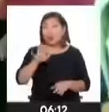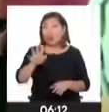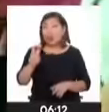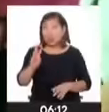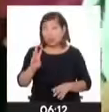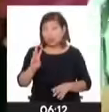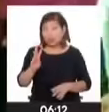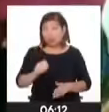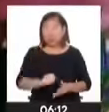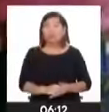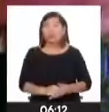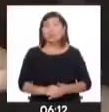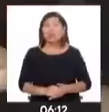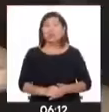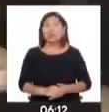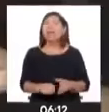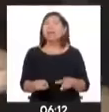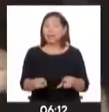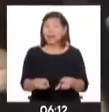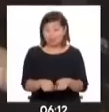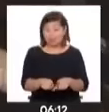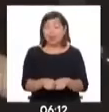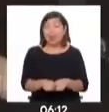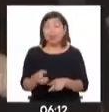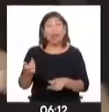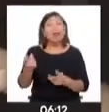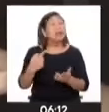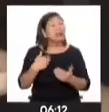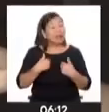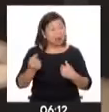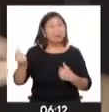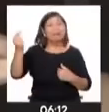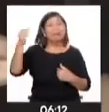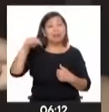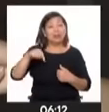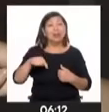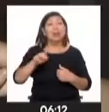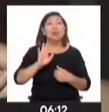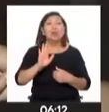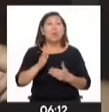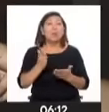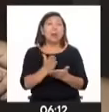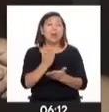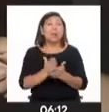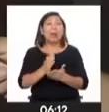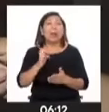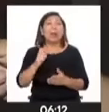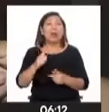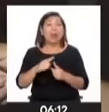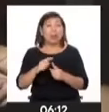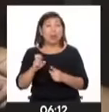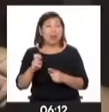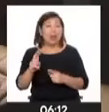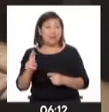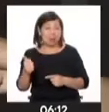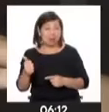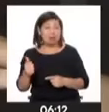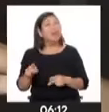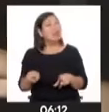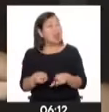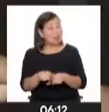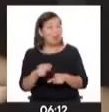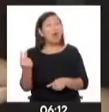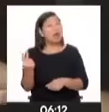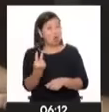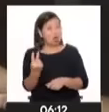Karp. La señora Karp también tiene un pedido de extradición por el caso Ecoteva, así como el señor Toledo también, que